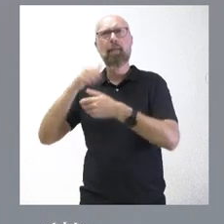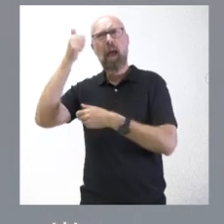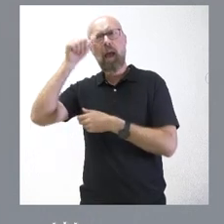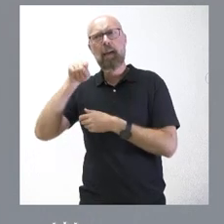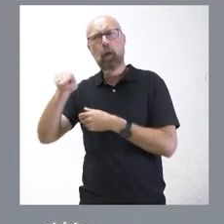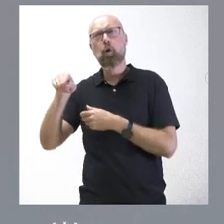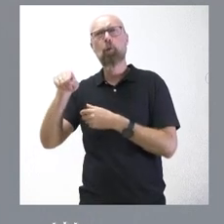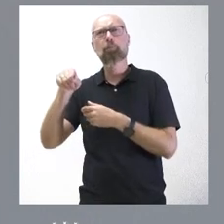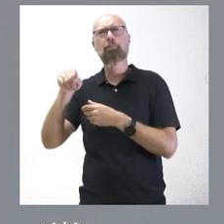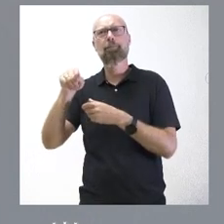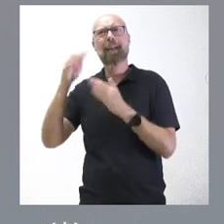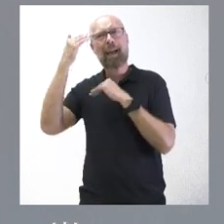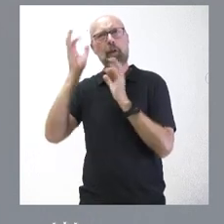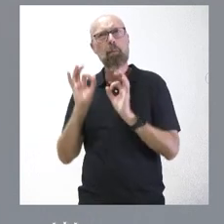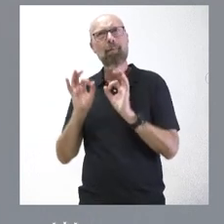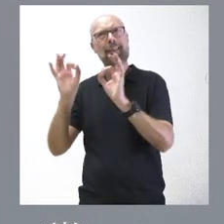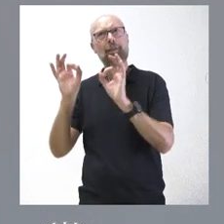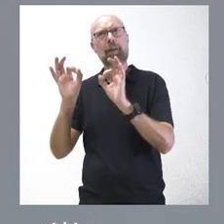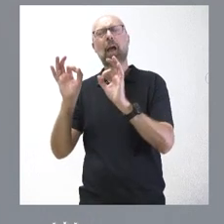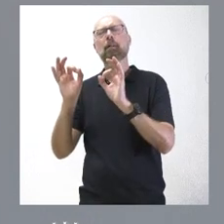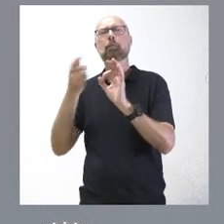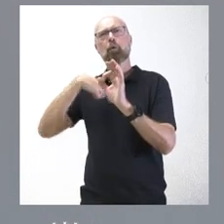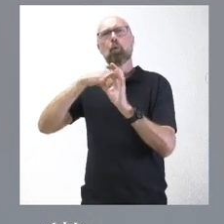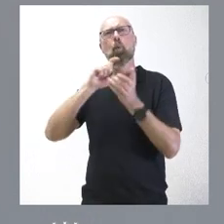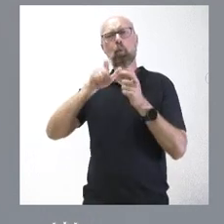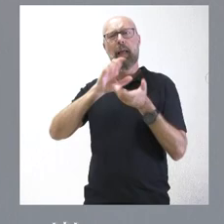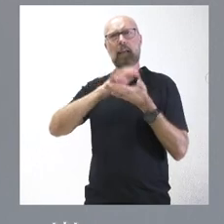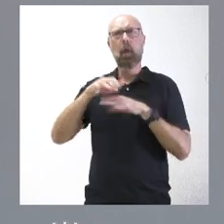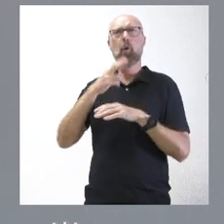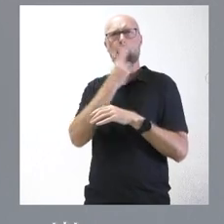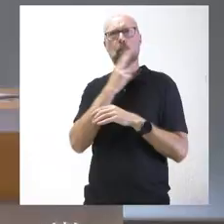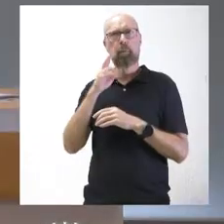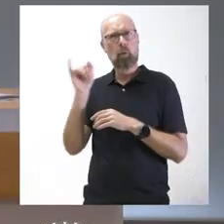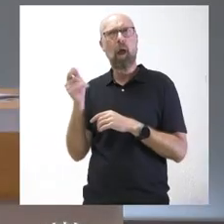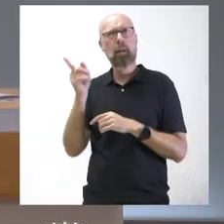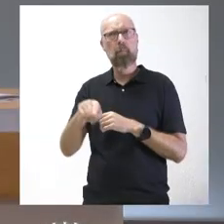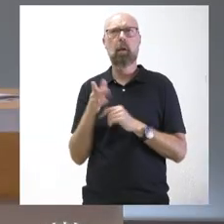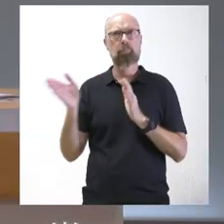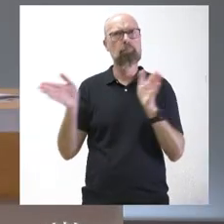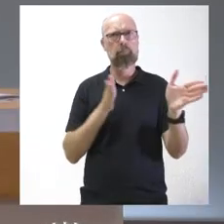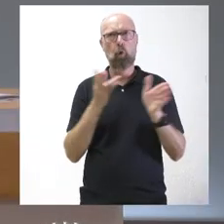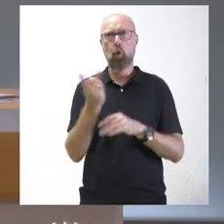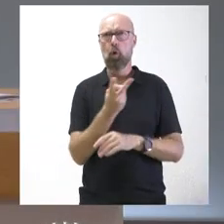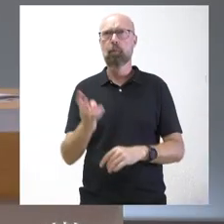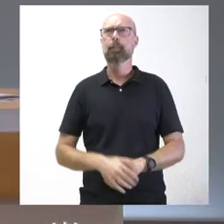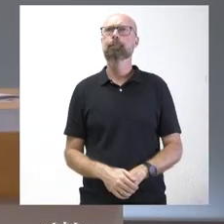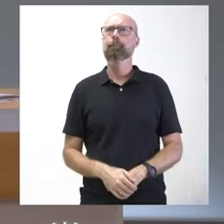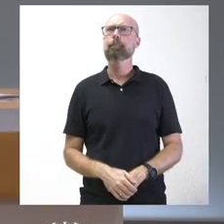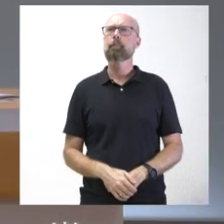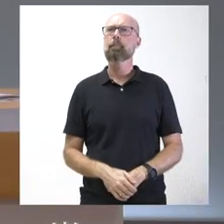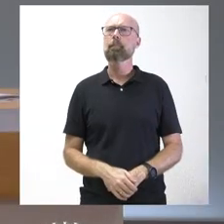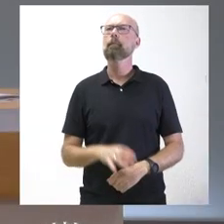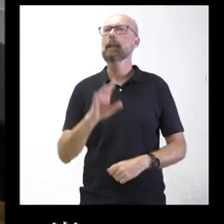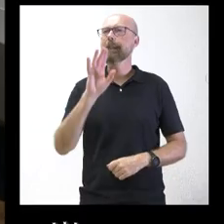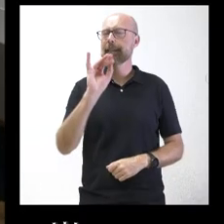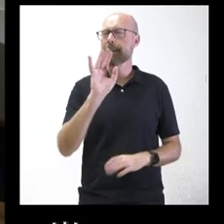específico que venimos muy implicados también desde la junta de castilla ya pero pero que me